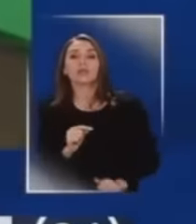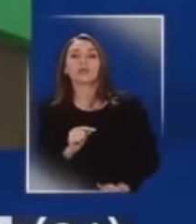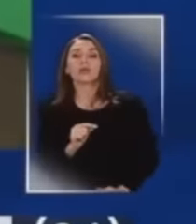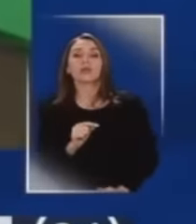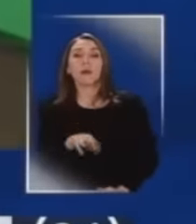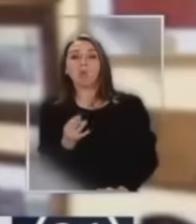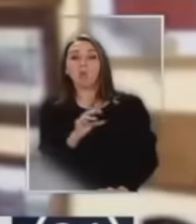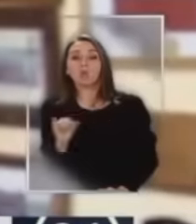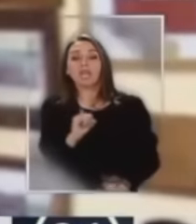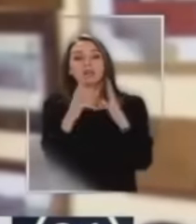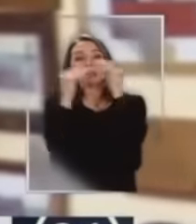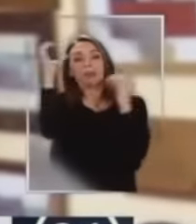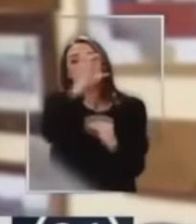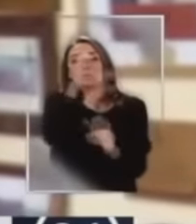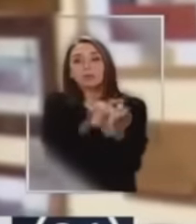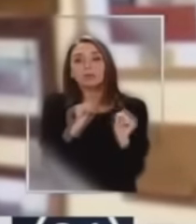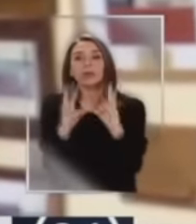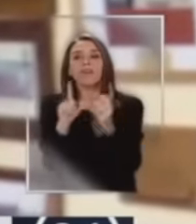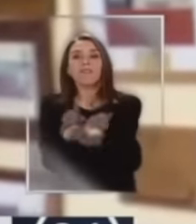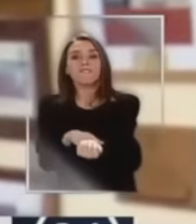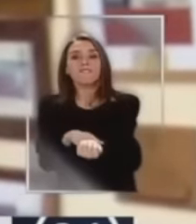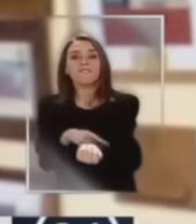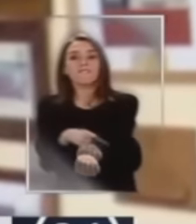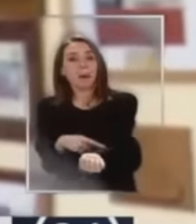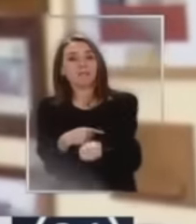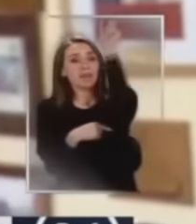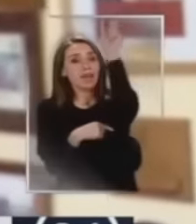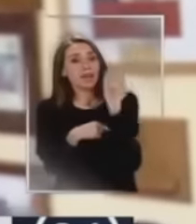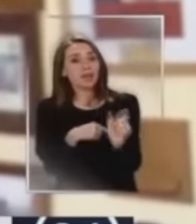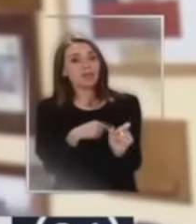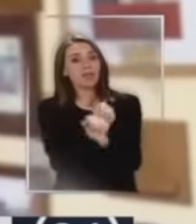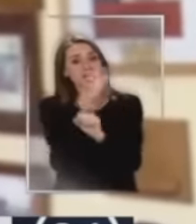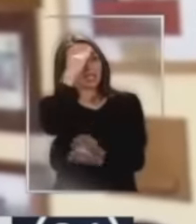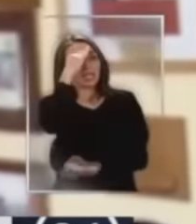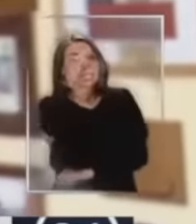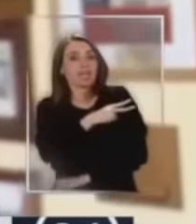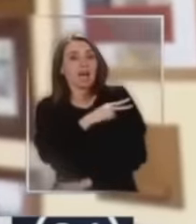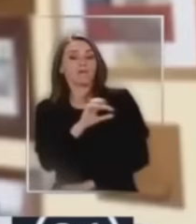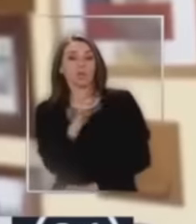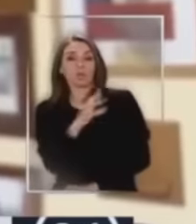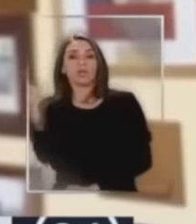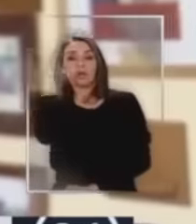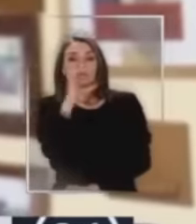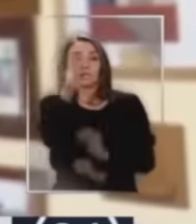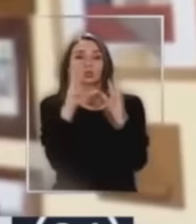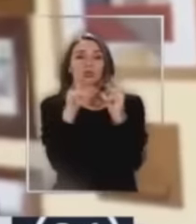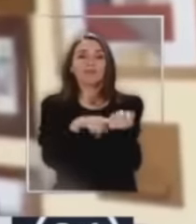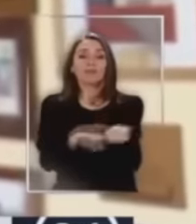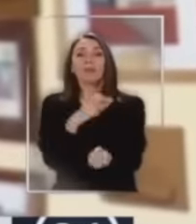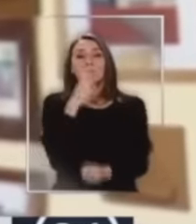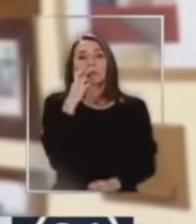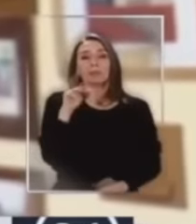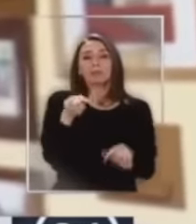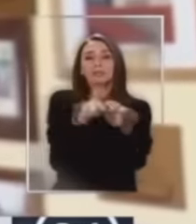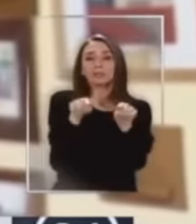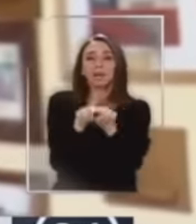Gutiérrez, fracasaba. Y también se nos sumó la familia del carabinero Gutiérrez. Me acuerdo en particular que estaba su familia de directo y